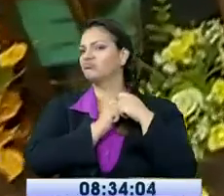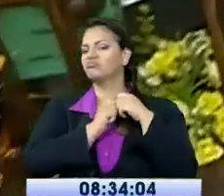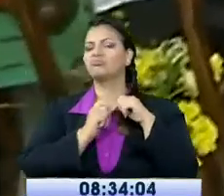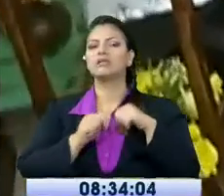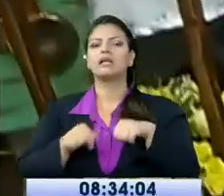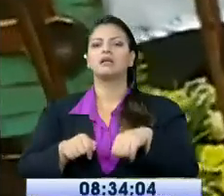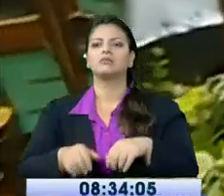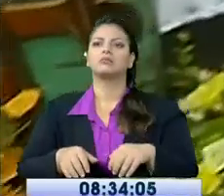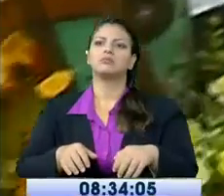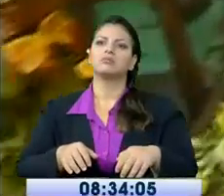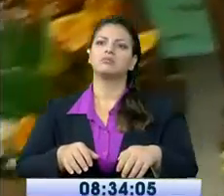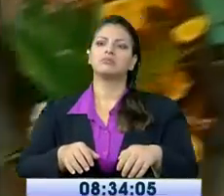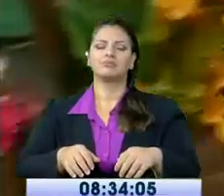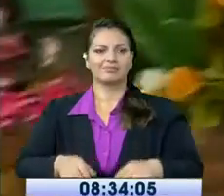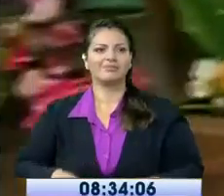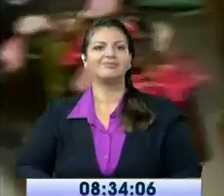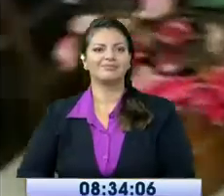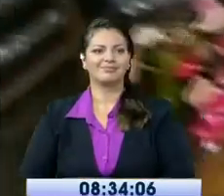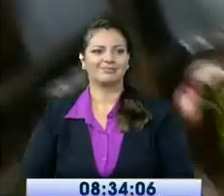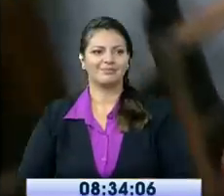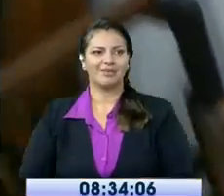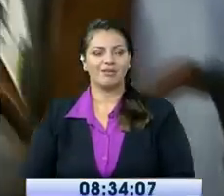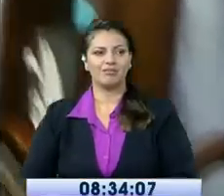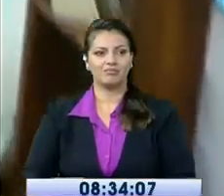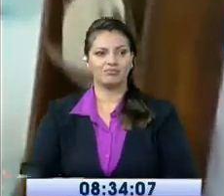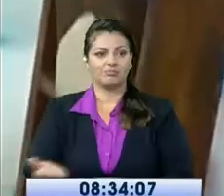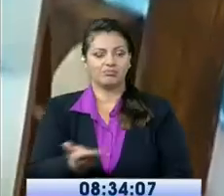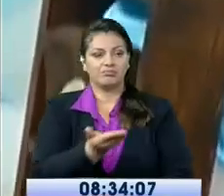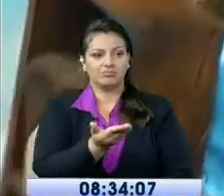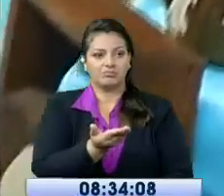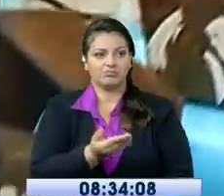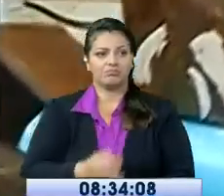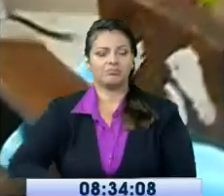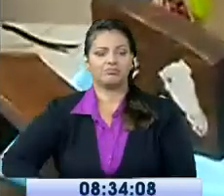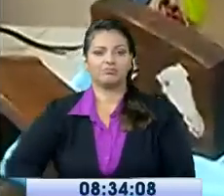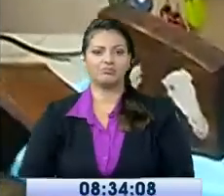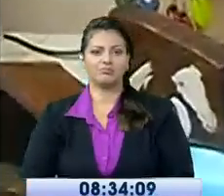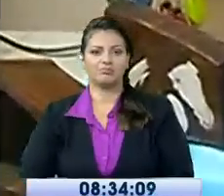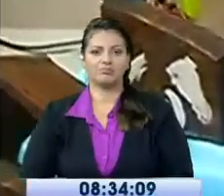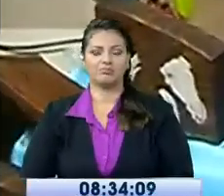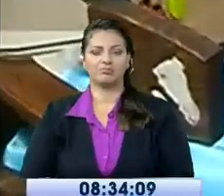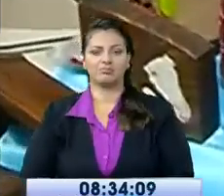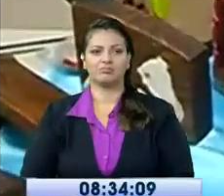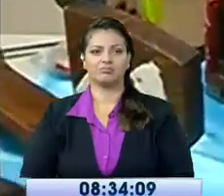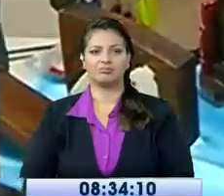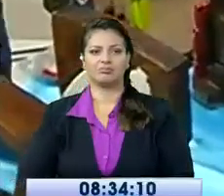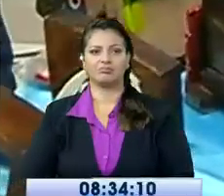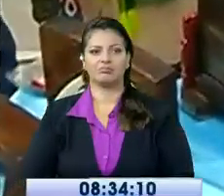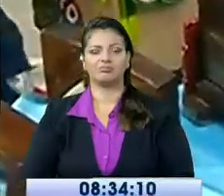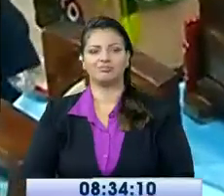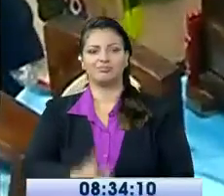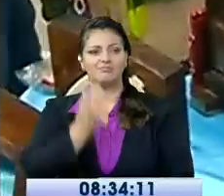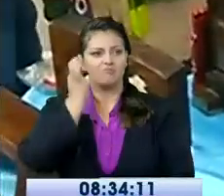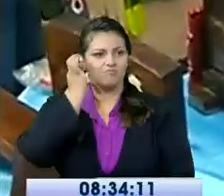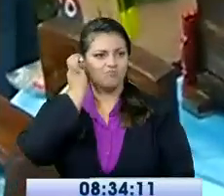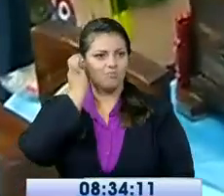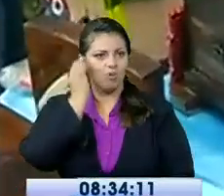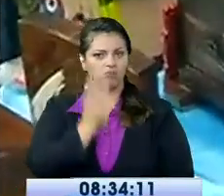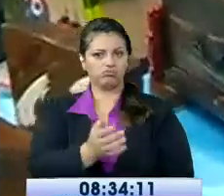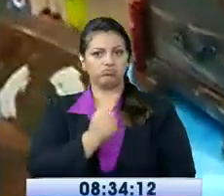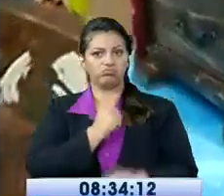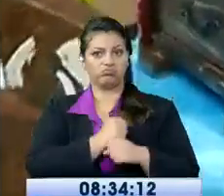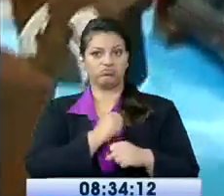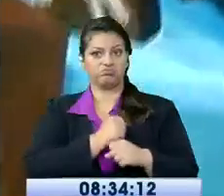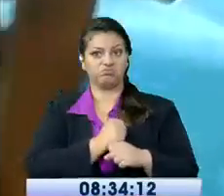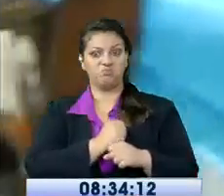llamativos. Esto es en madera, como podemos apreciar. Vamos a ver si logramos dialogar con la autora de estas obras, que